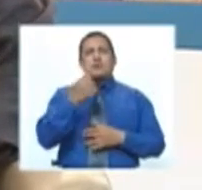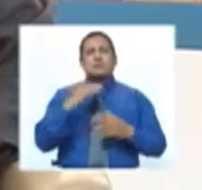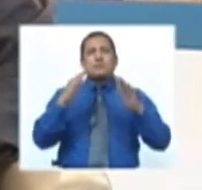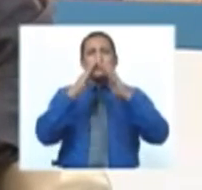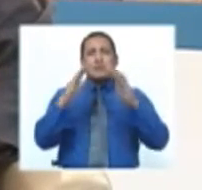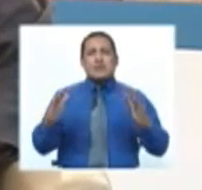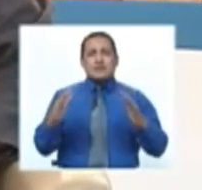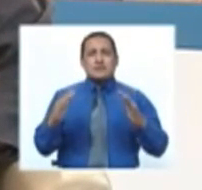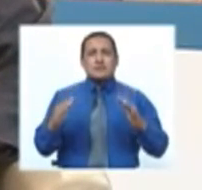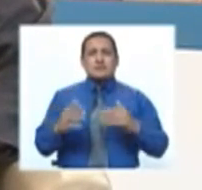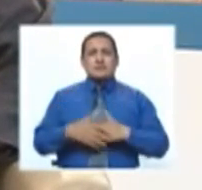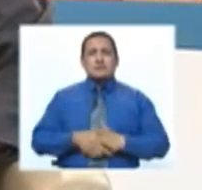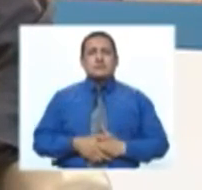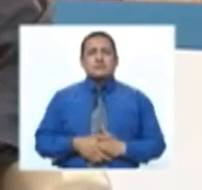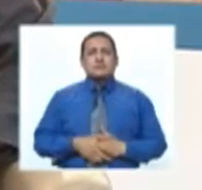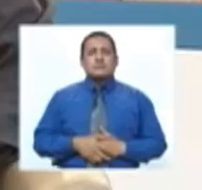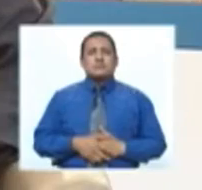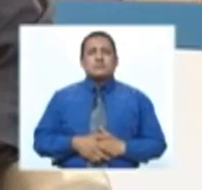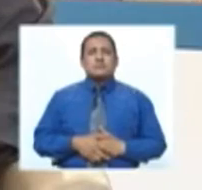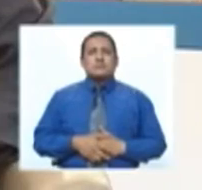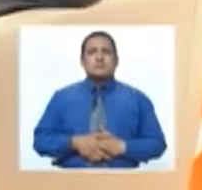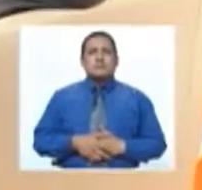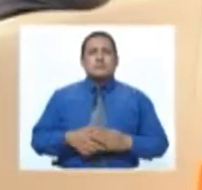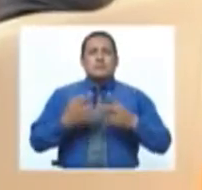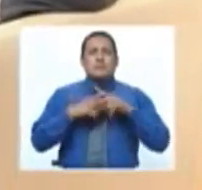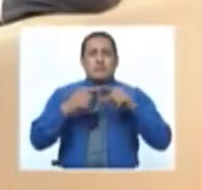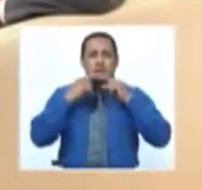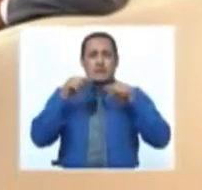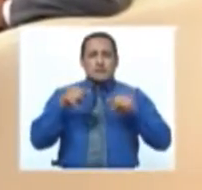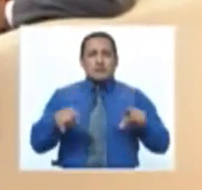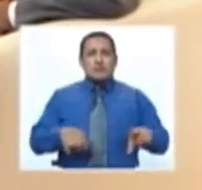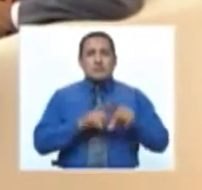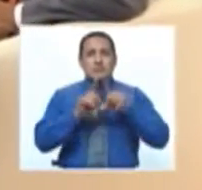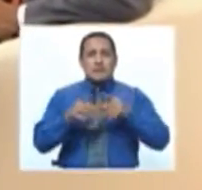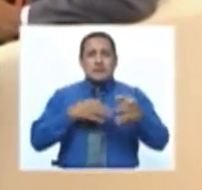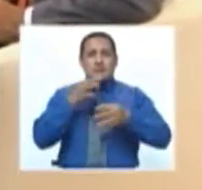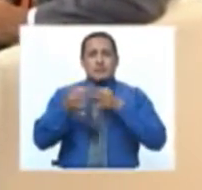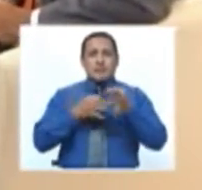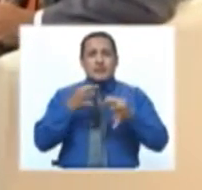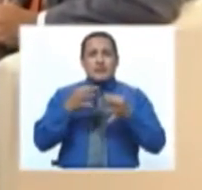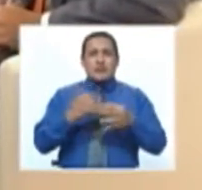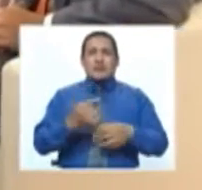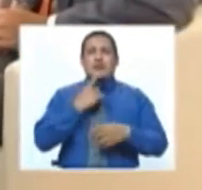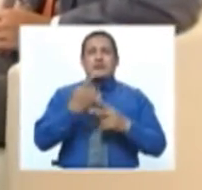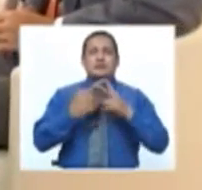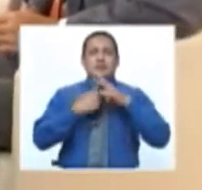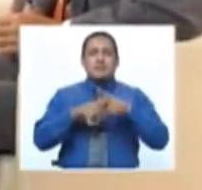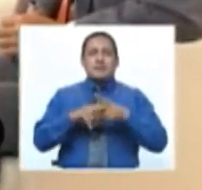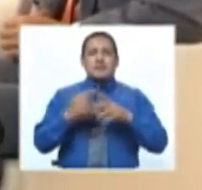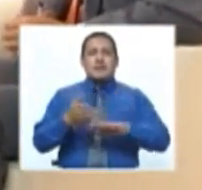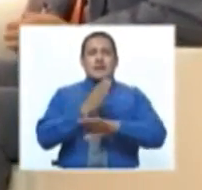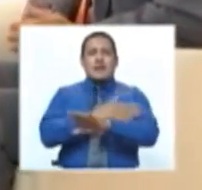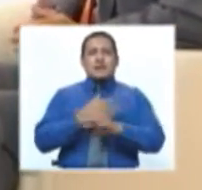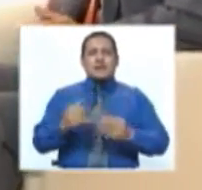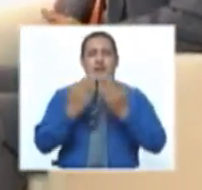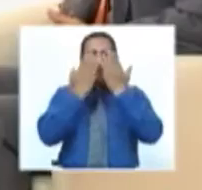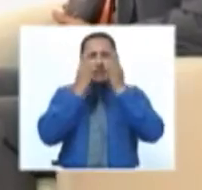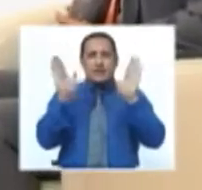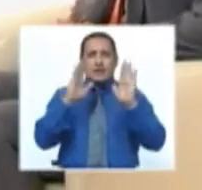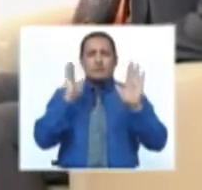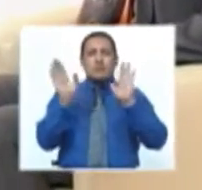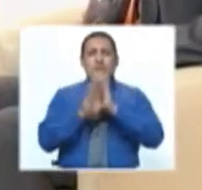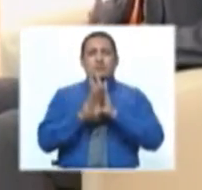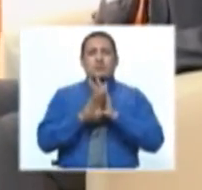por ese inmueble, ¿no? A partir de eso, precisamente de lo que usted aborda, empieza la gran